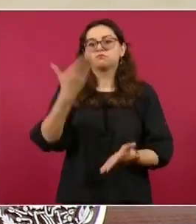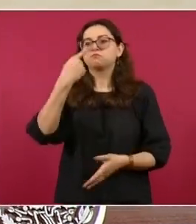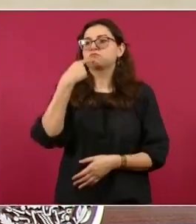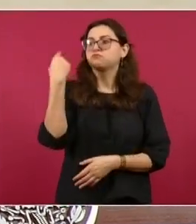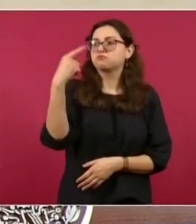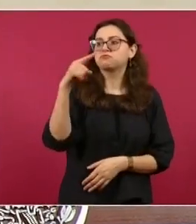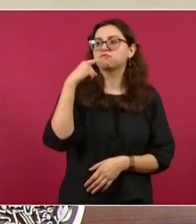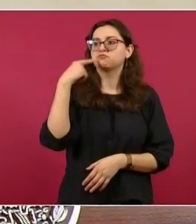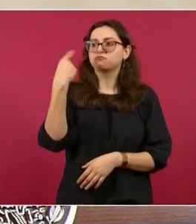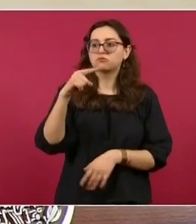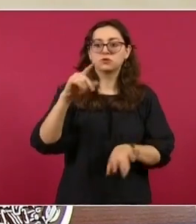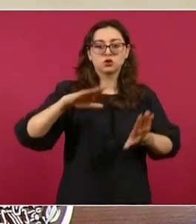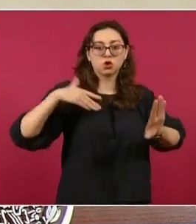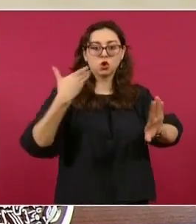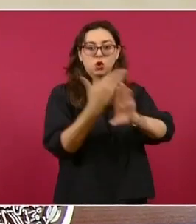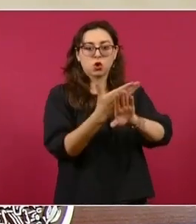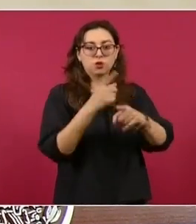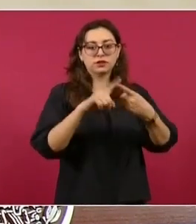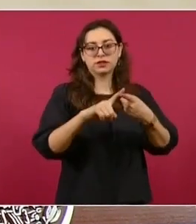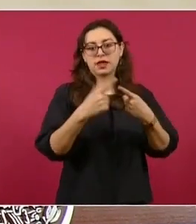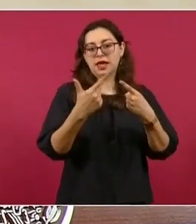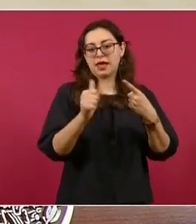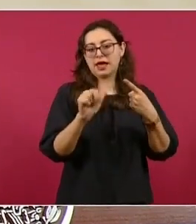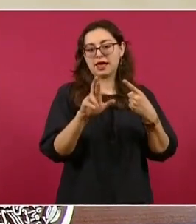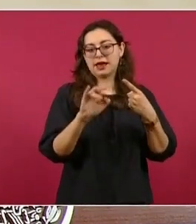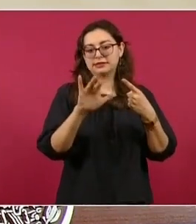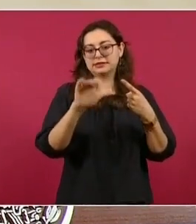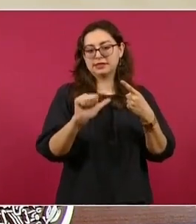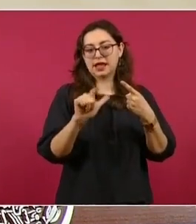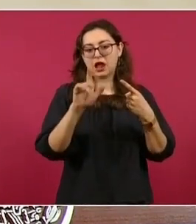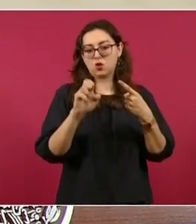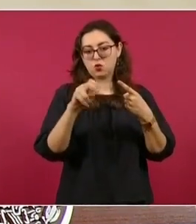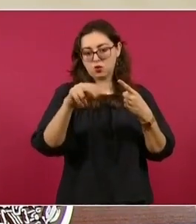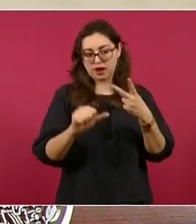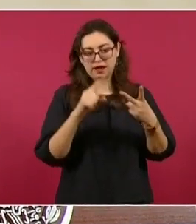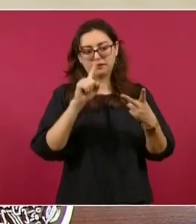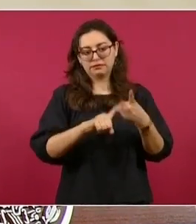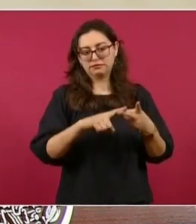García Luna de su grupo